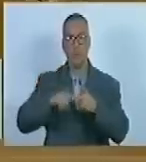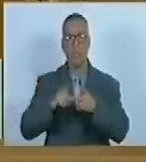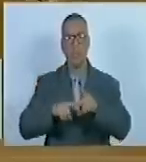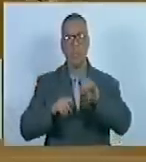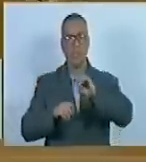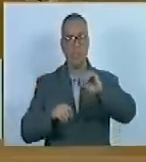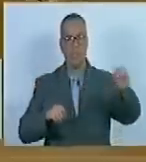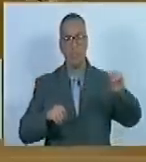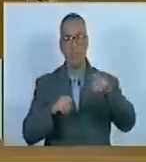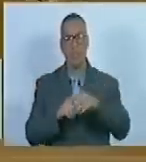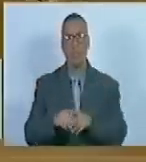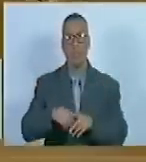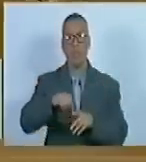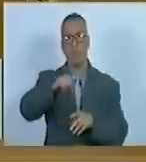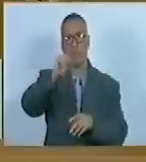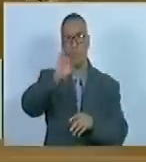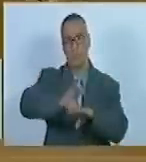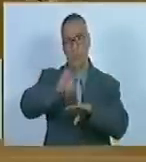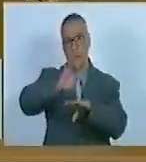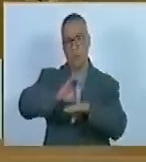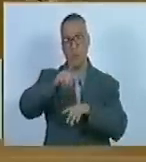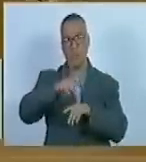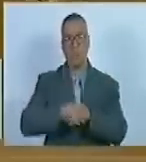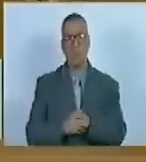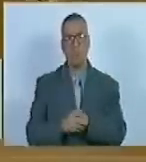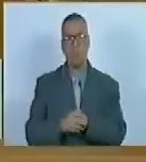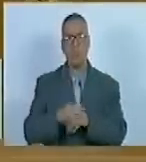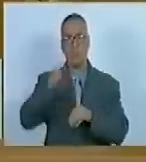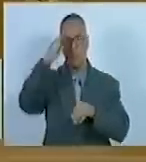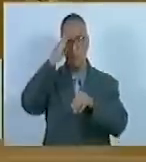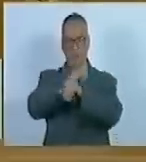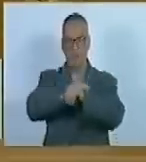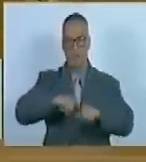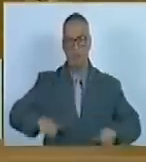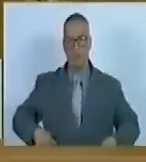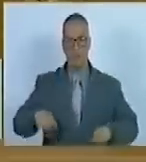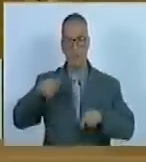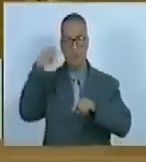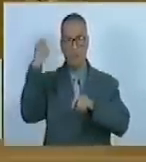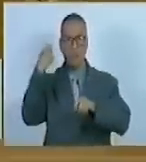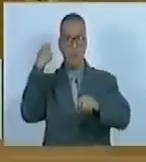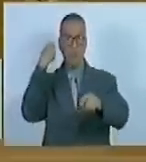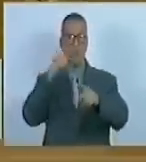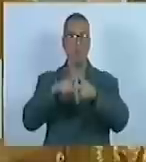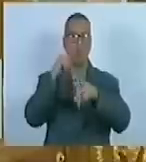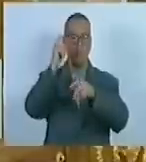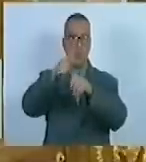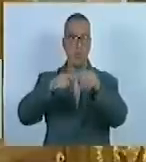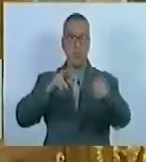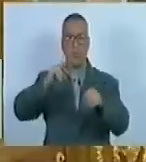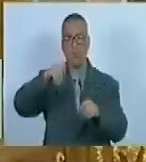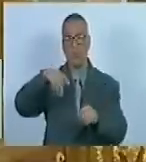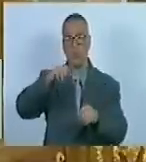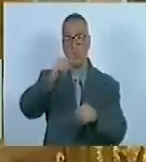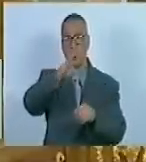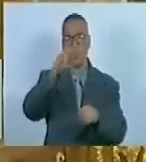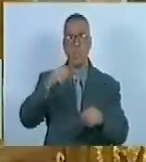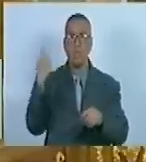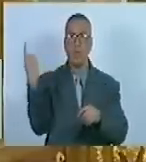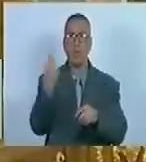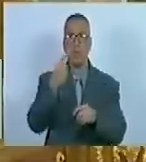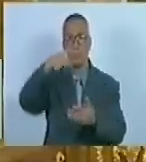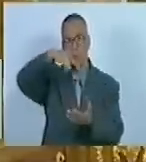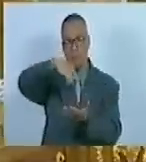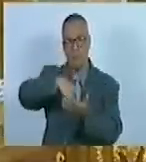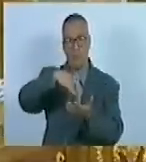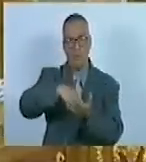de Occidente, el del Centro, el ejército de los llaneros, los lanceros del PAE, y llegaron a